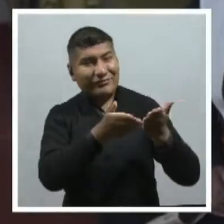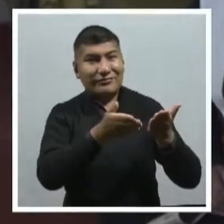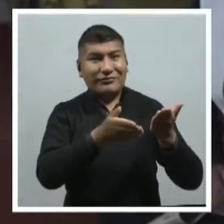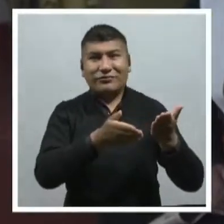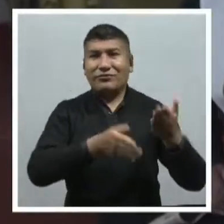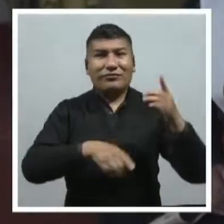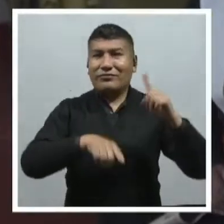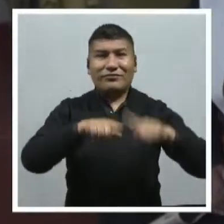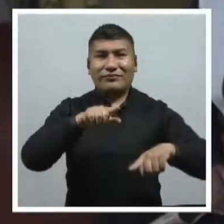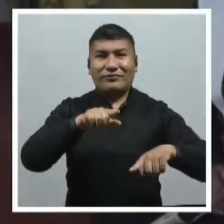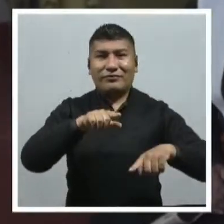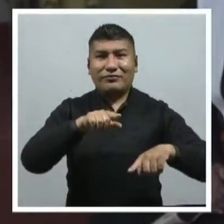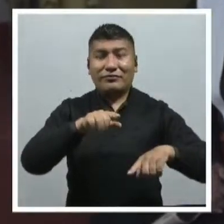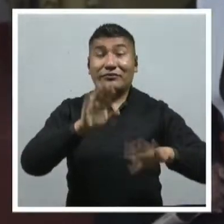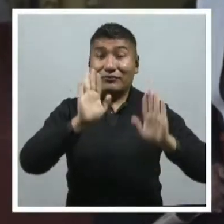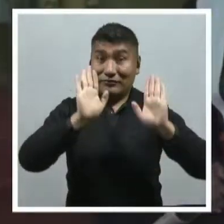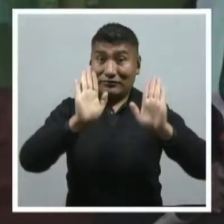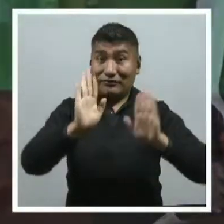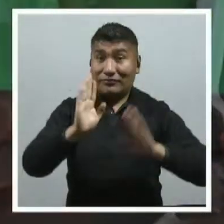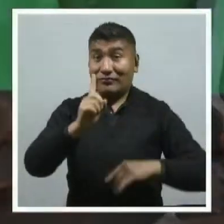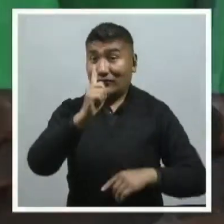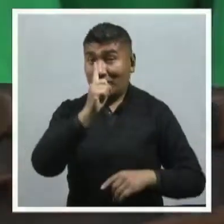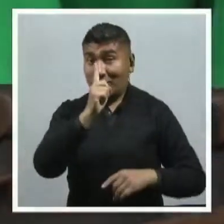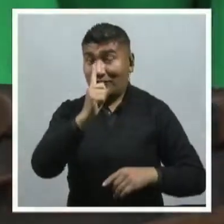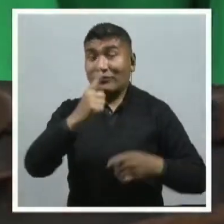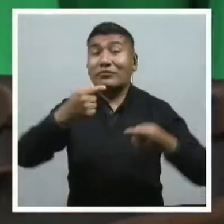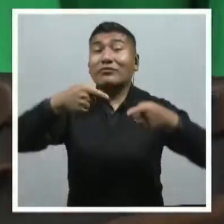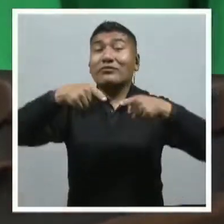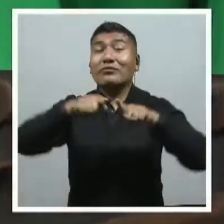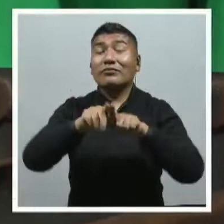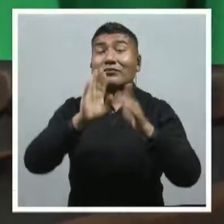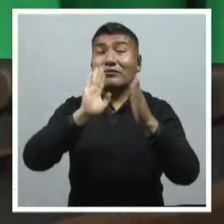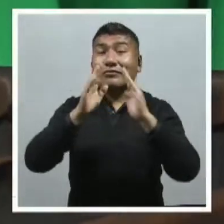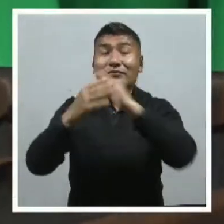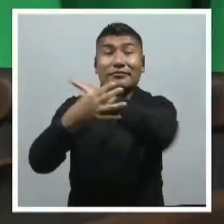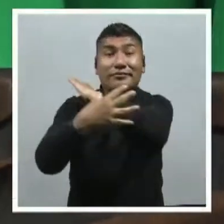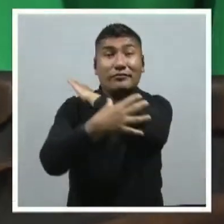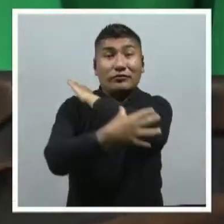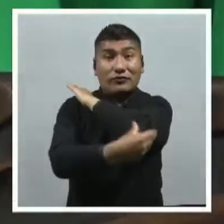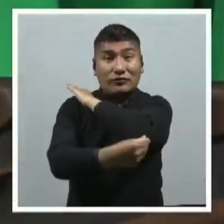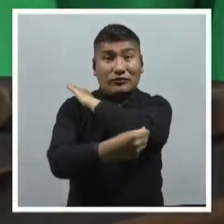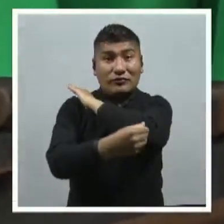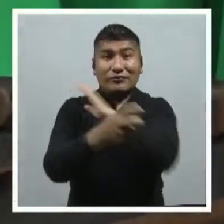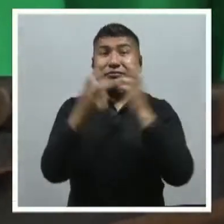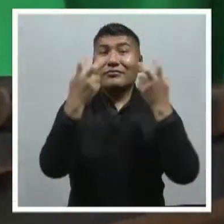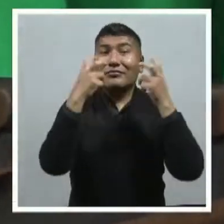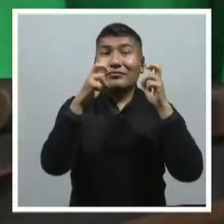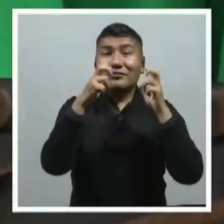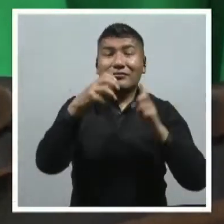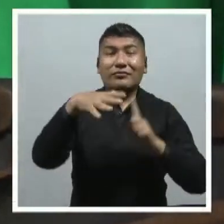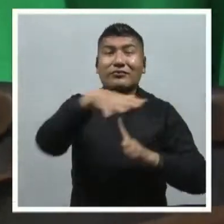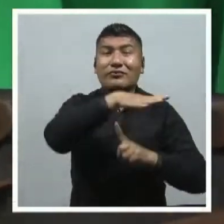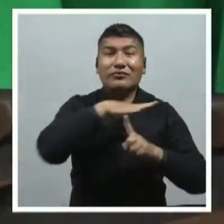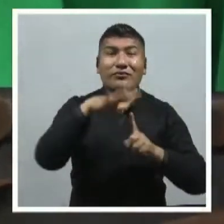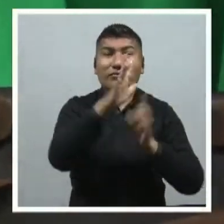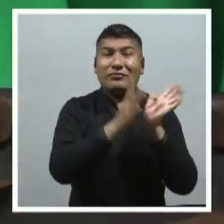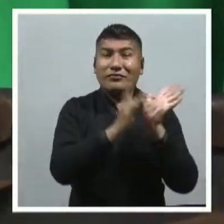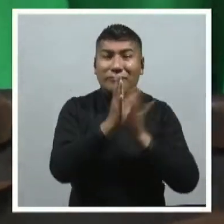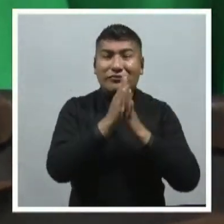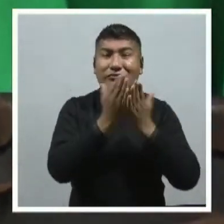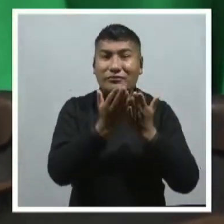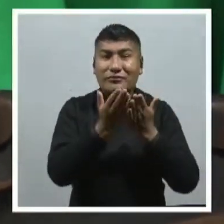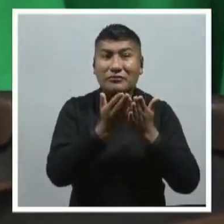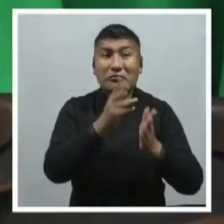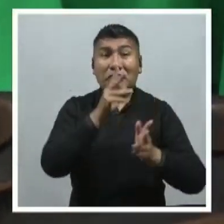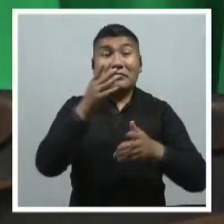primero que nada, queridos hermanos, cuando se habla de pobreza en la Biblia, cuando se dice felices